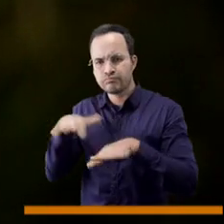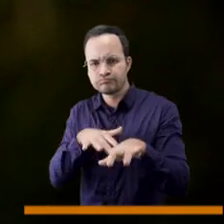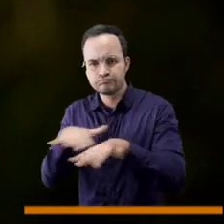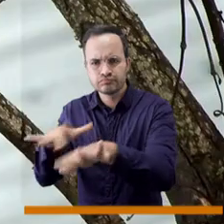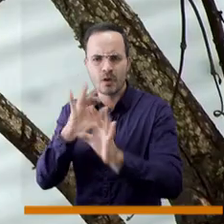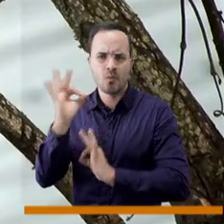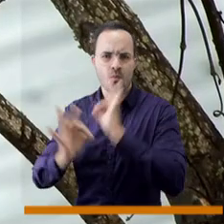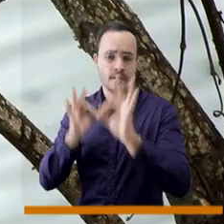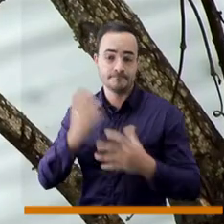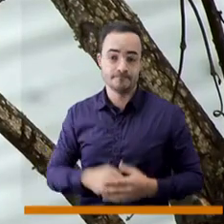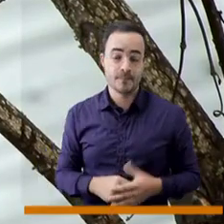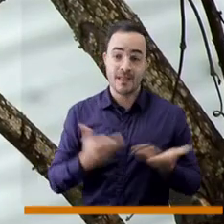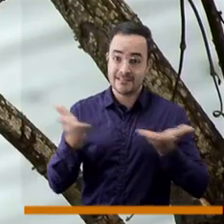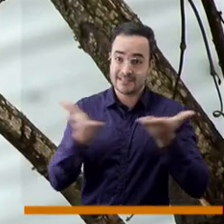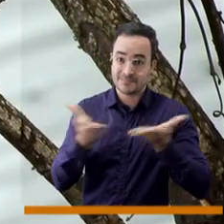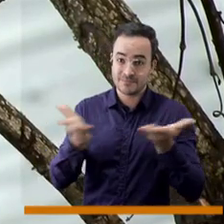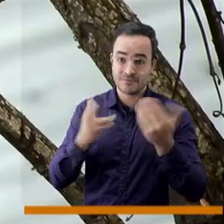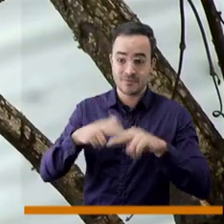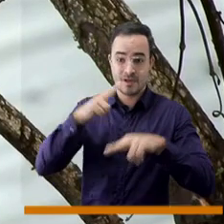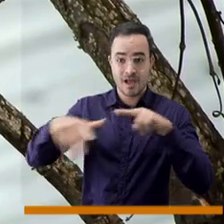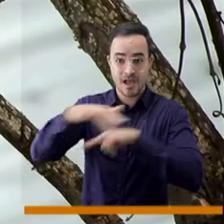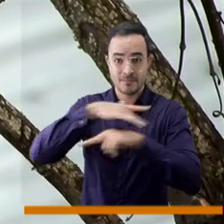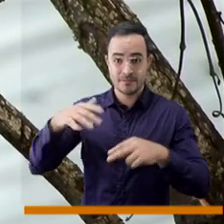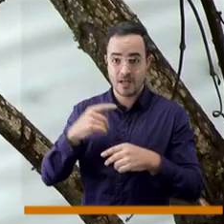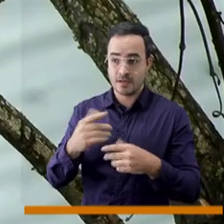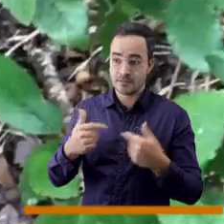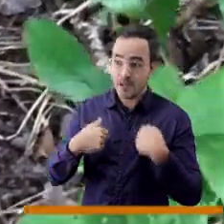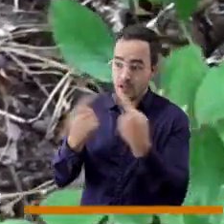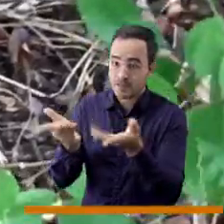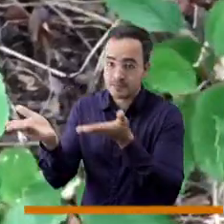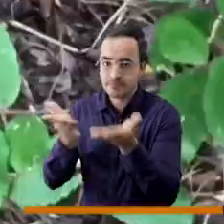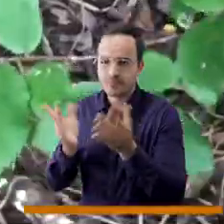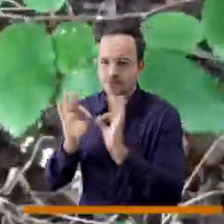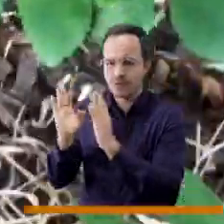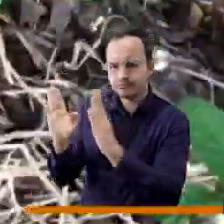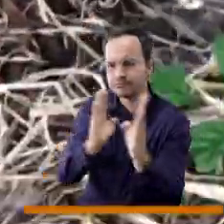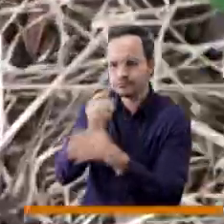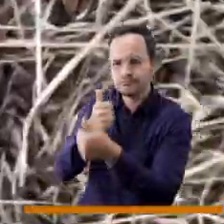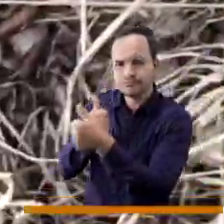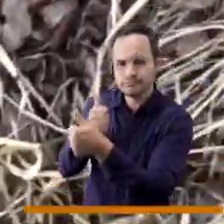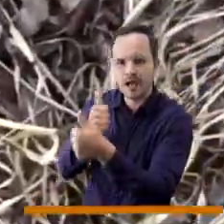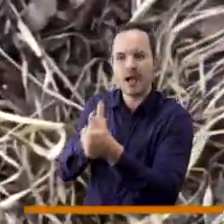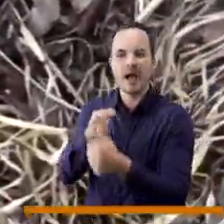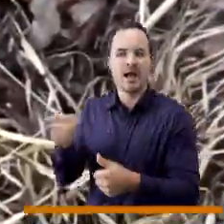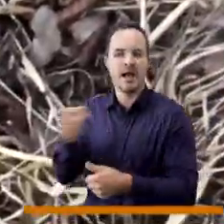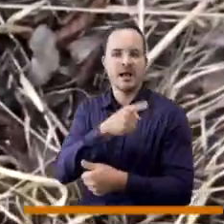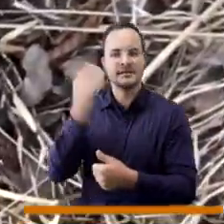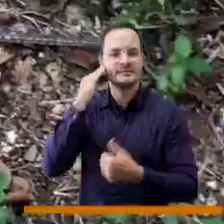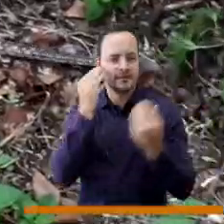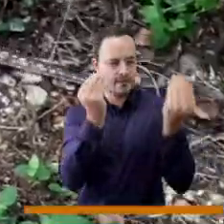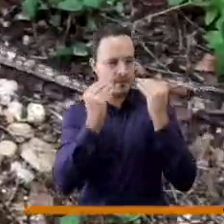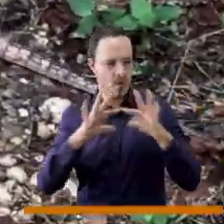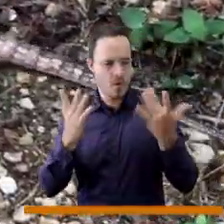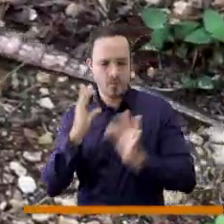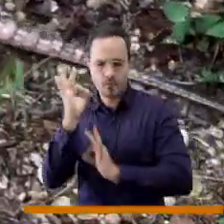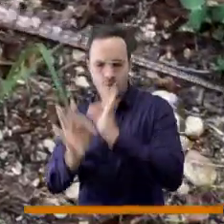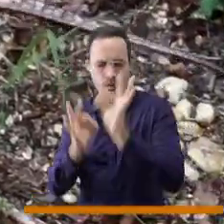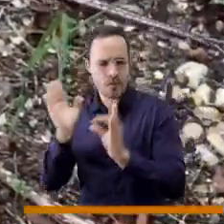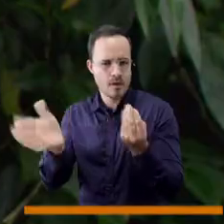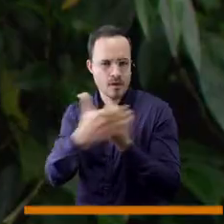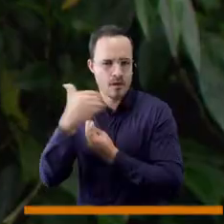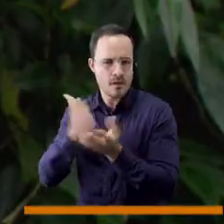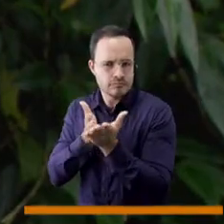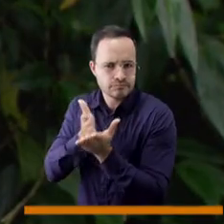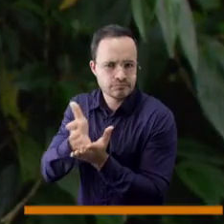fuentes hídricas y gracias a los esquemas de pago por servicios ambientales logramos de que las familias conserven, cuiden y restauren